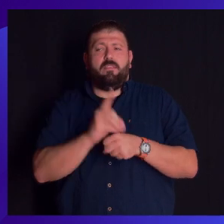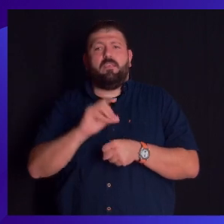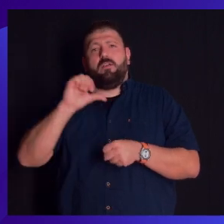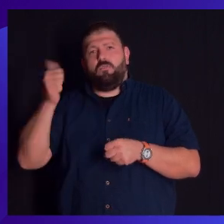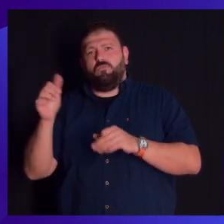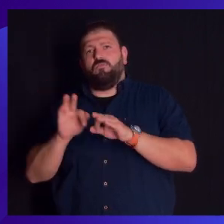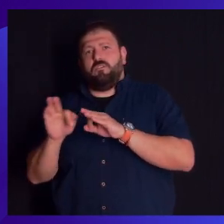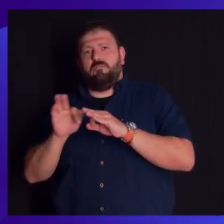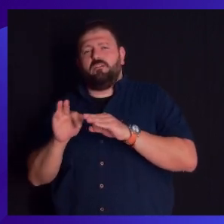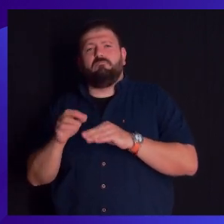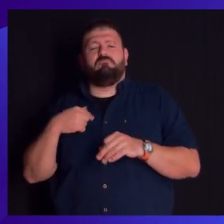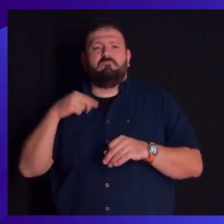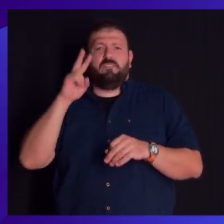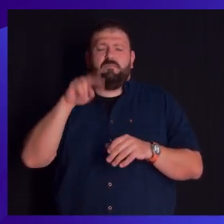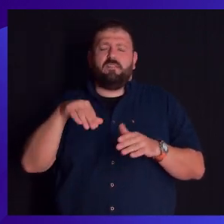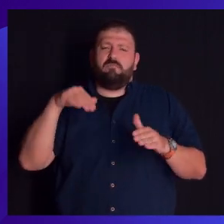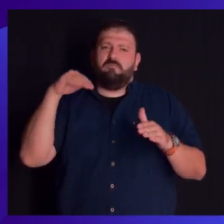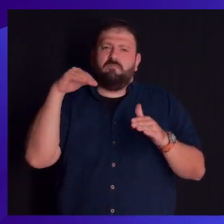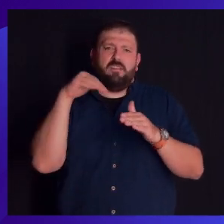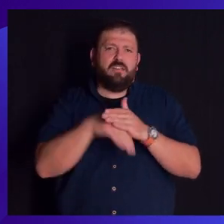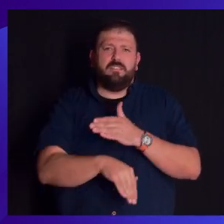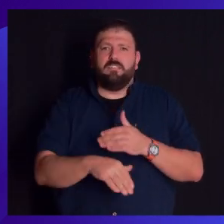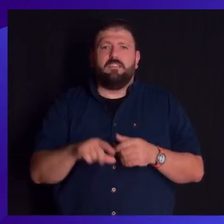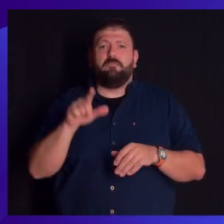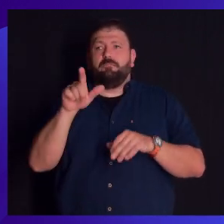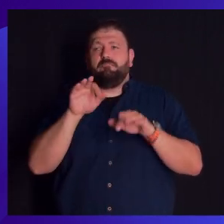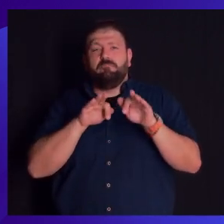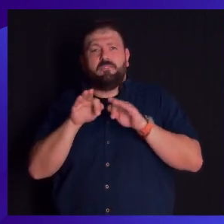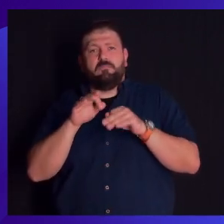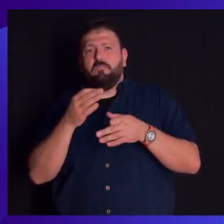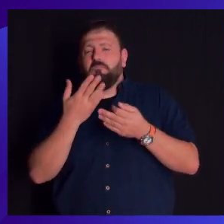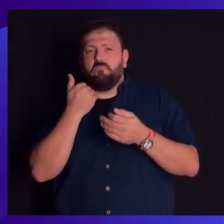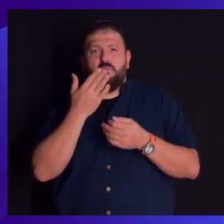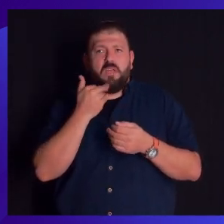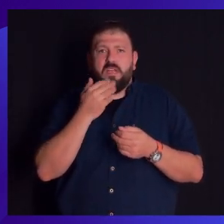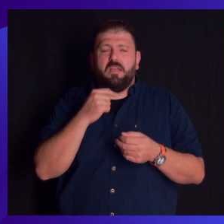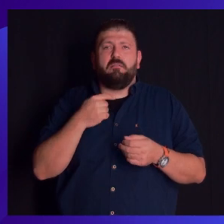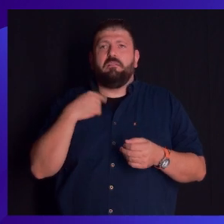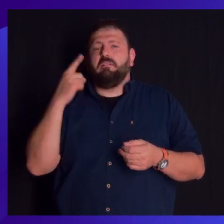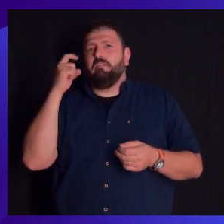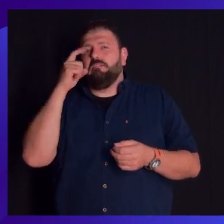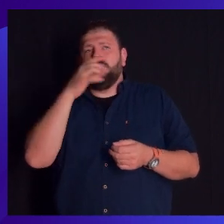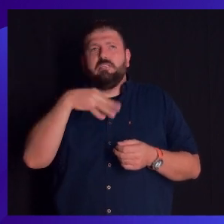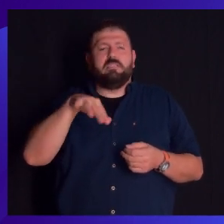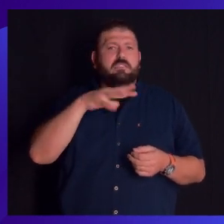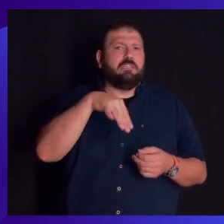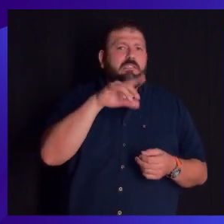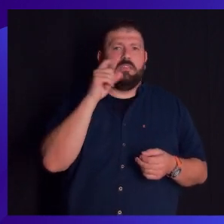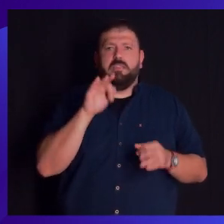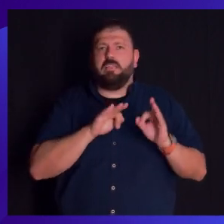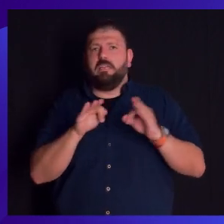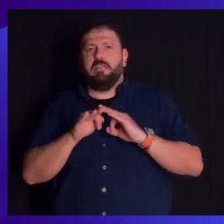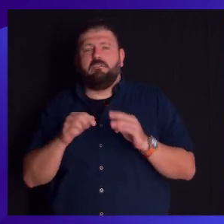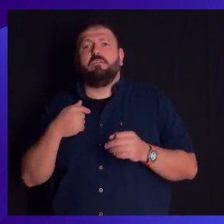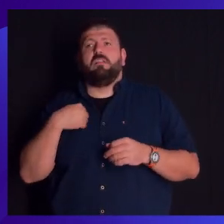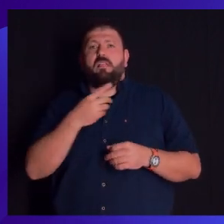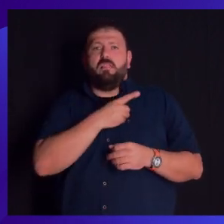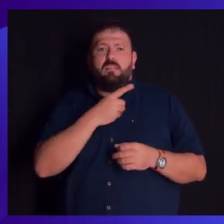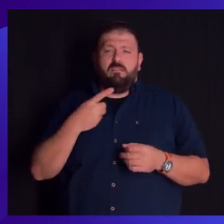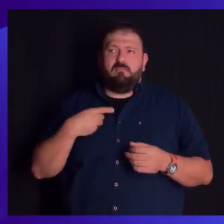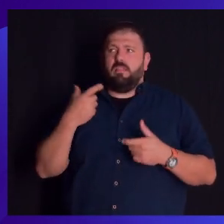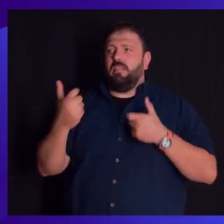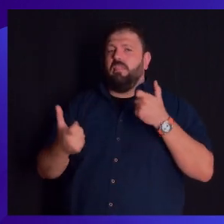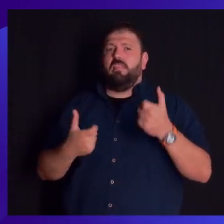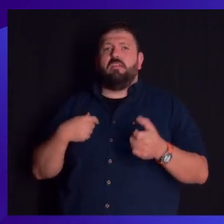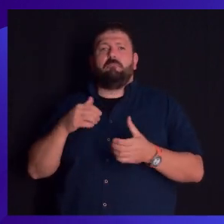Y And fracasamos en la we agricultura, ya no fail estaba el in this donde area. I was debíamos looking dinero, for an empezamos a deber